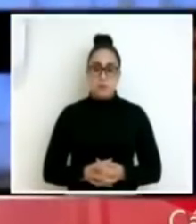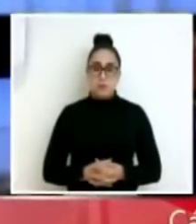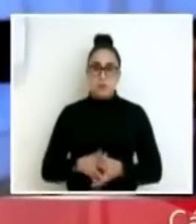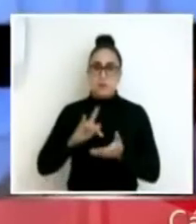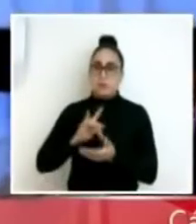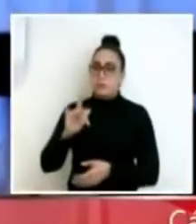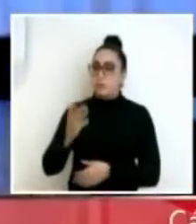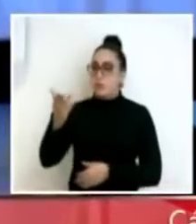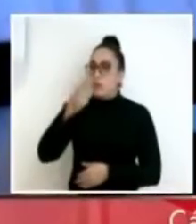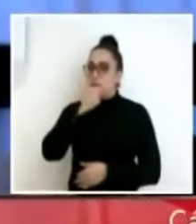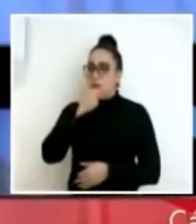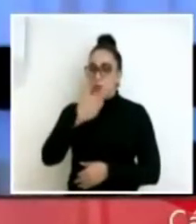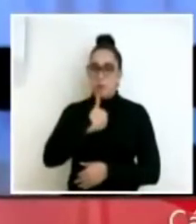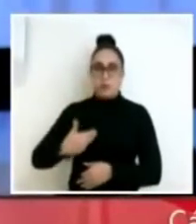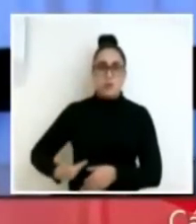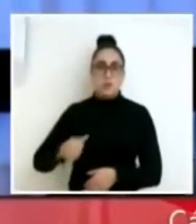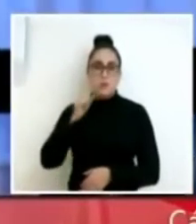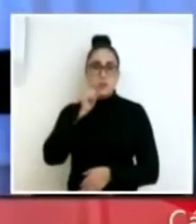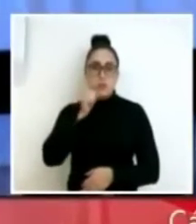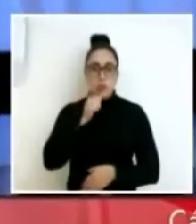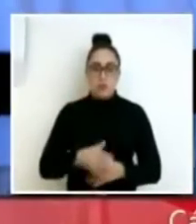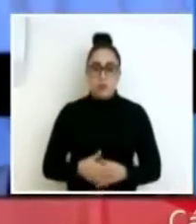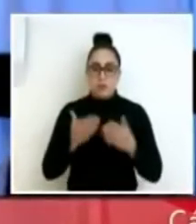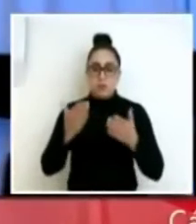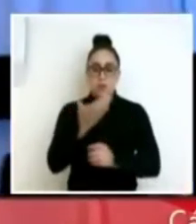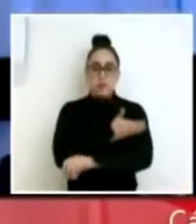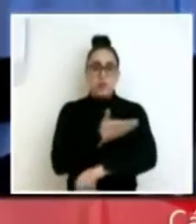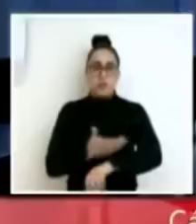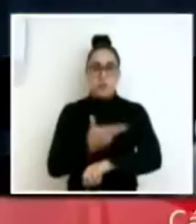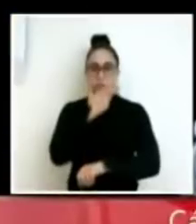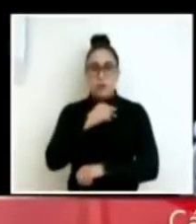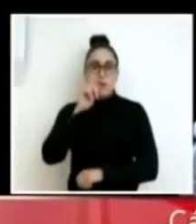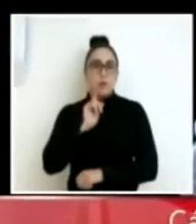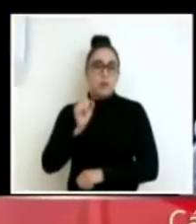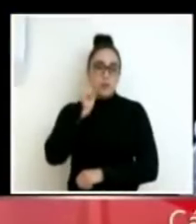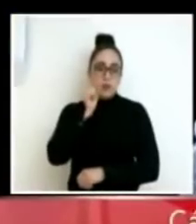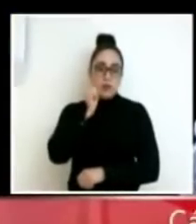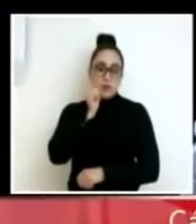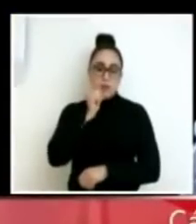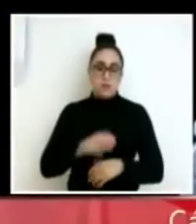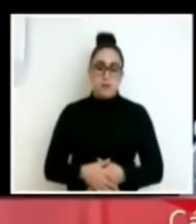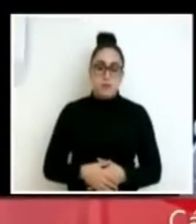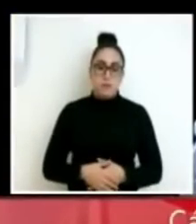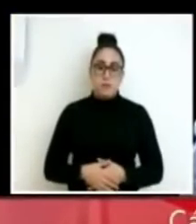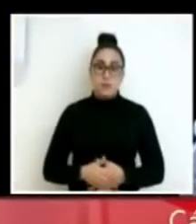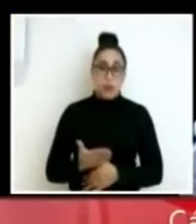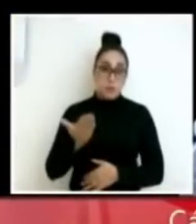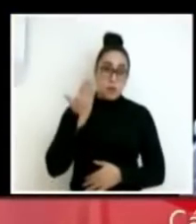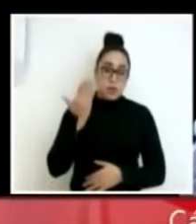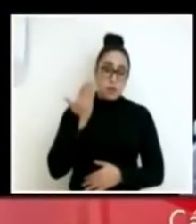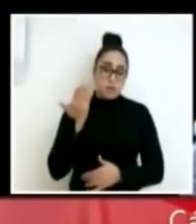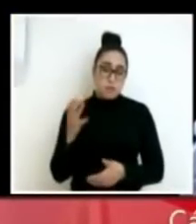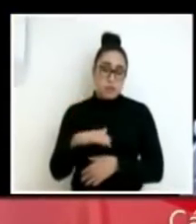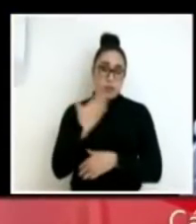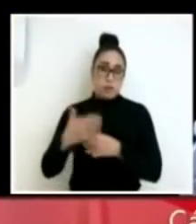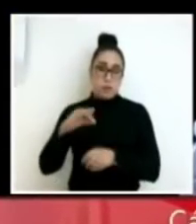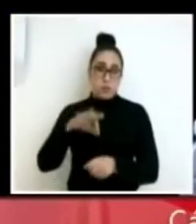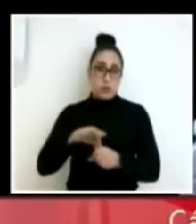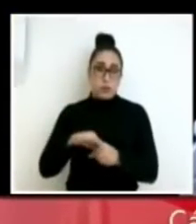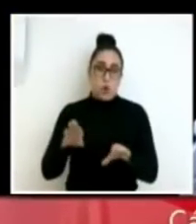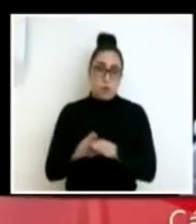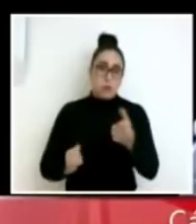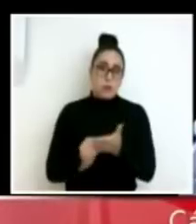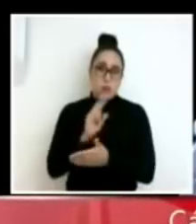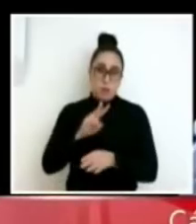Gracias, senador presidente. Compañeras y compañeros, acabamos de tomar una de las decisiones más importantes de los